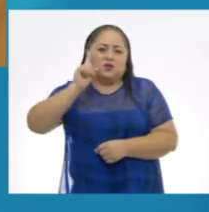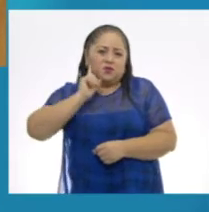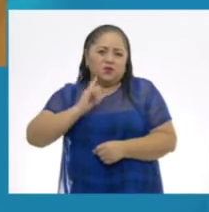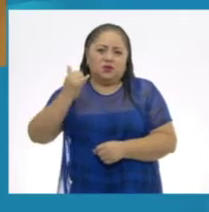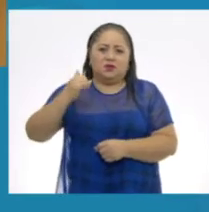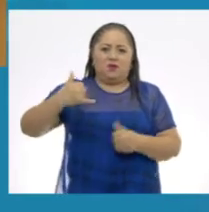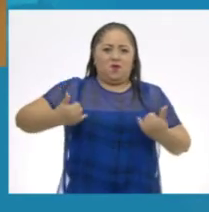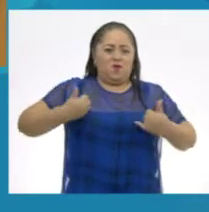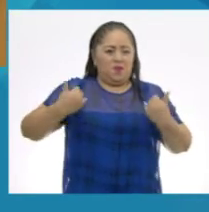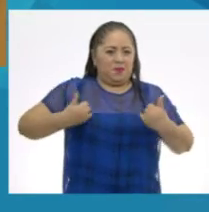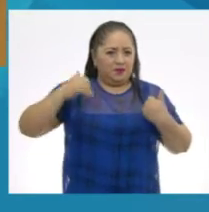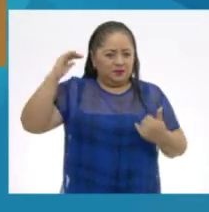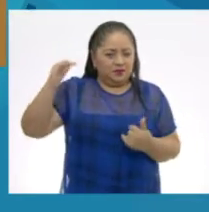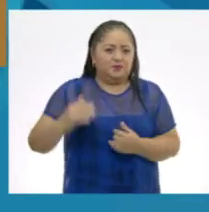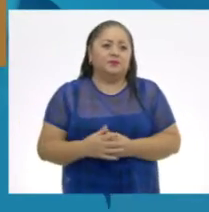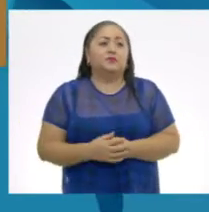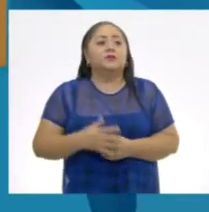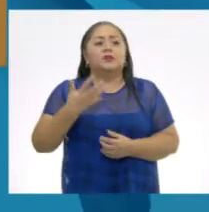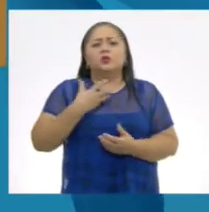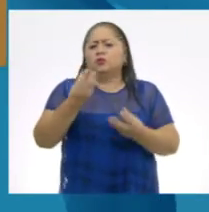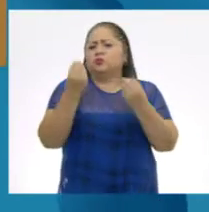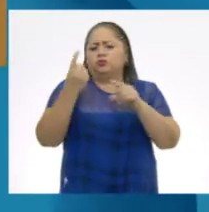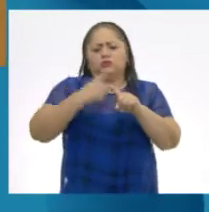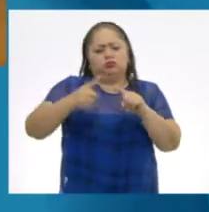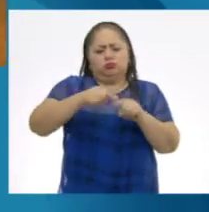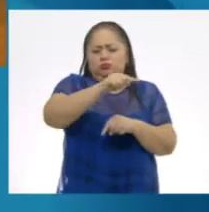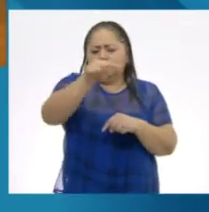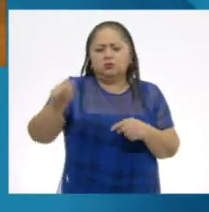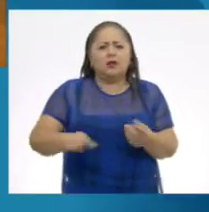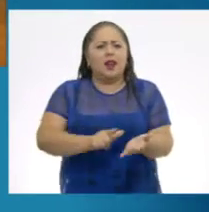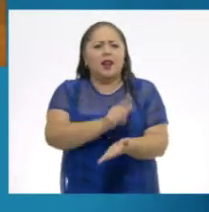Niños y Adolescentes. Y en muchas otras leyes.